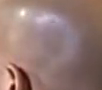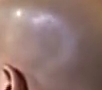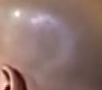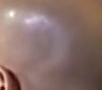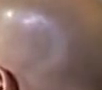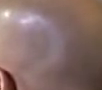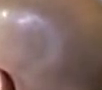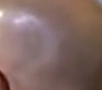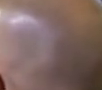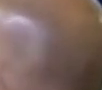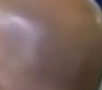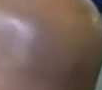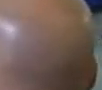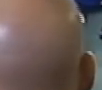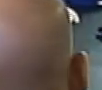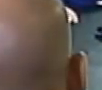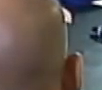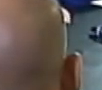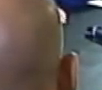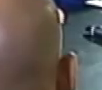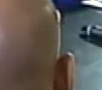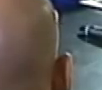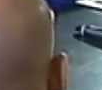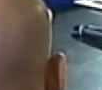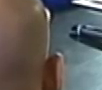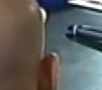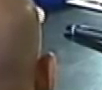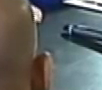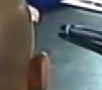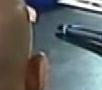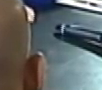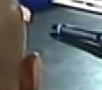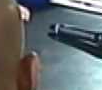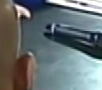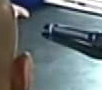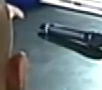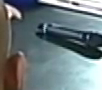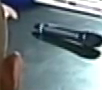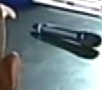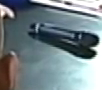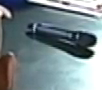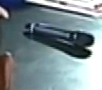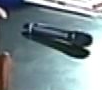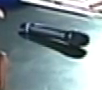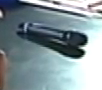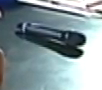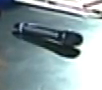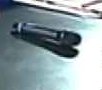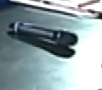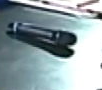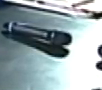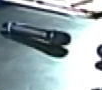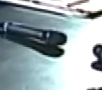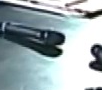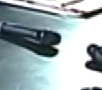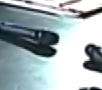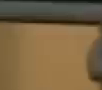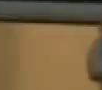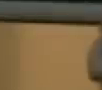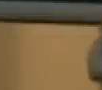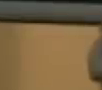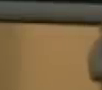centros privados para la atención epidemiológica. Recordemos igualmente que el jefe de Estado venezolano ha informado